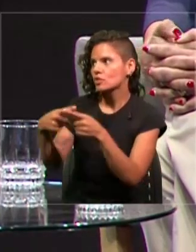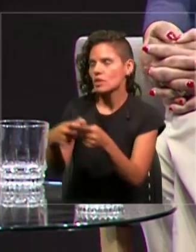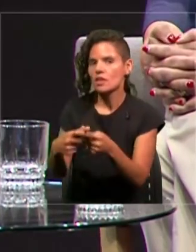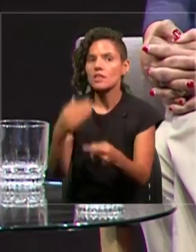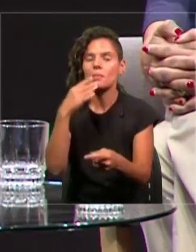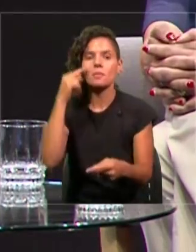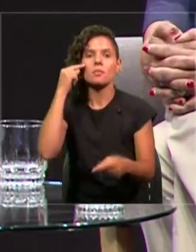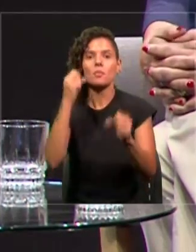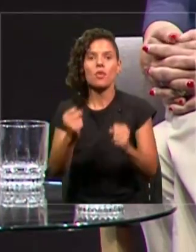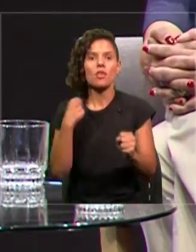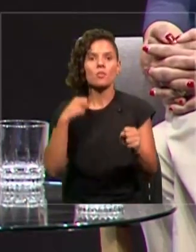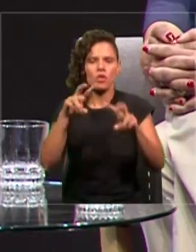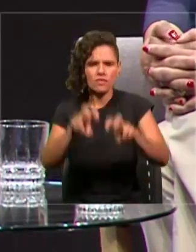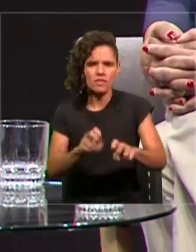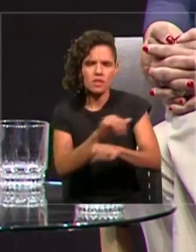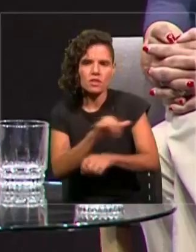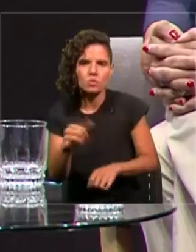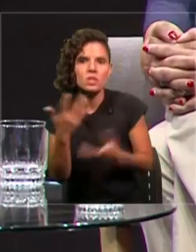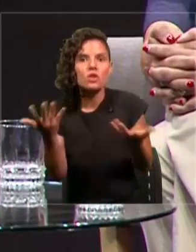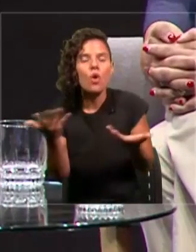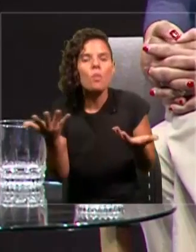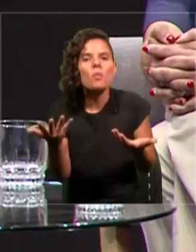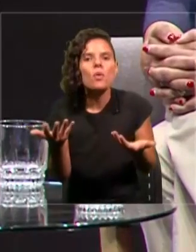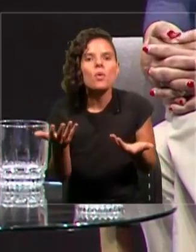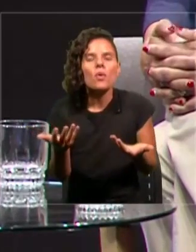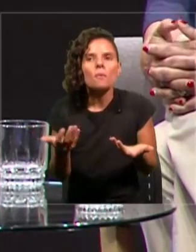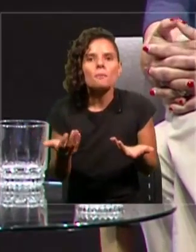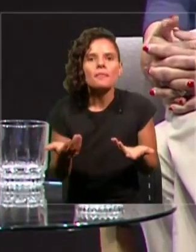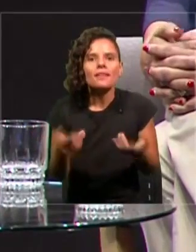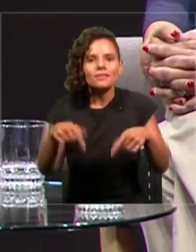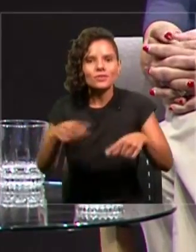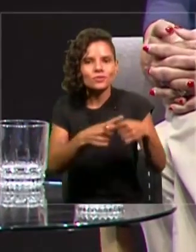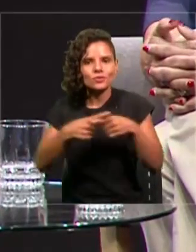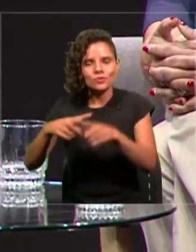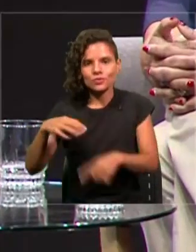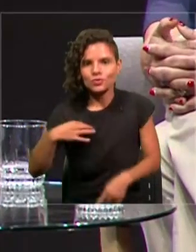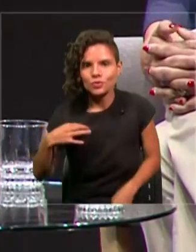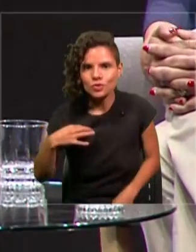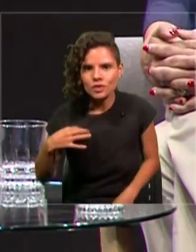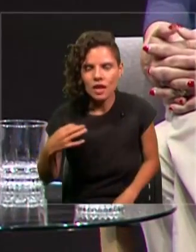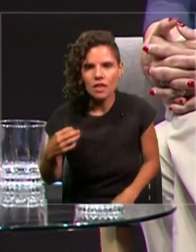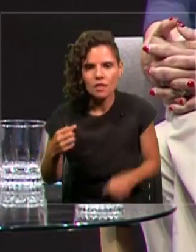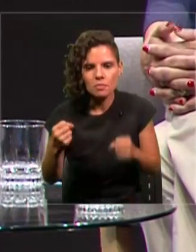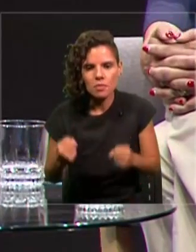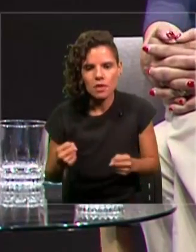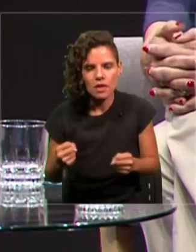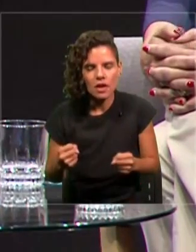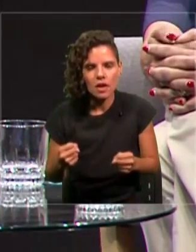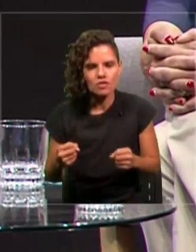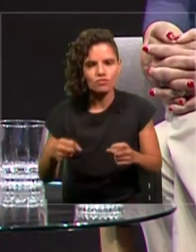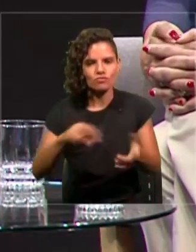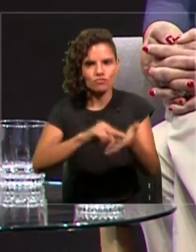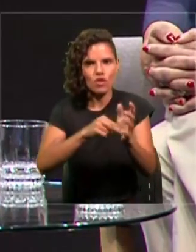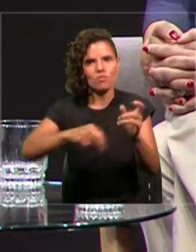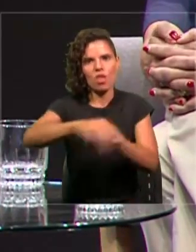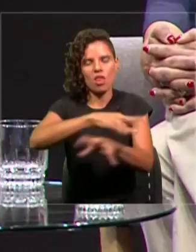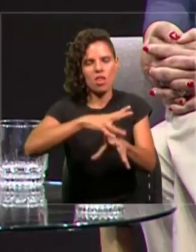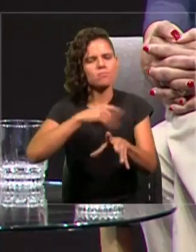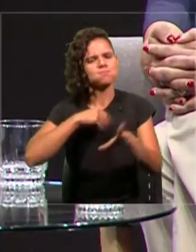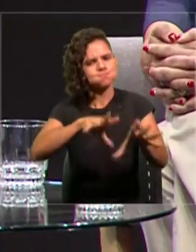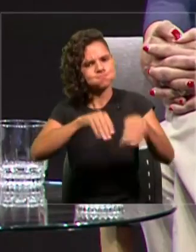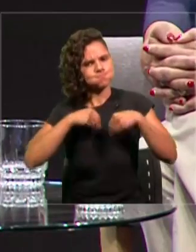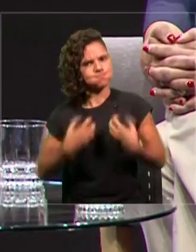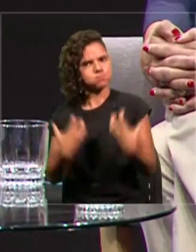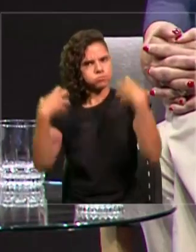que piden que habláramos de cómo debiera una sociedad asumir el conflicto y manejar el conflicto y